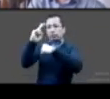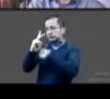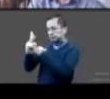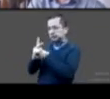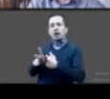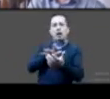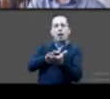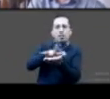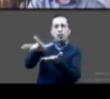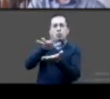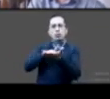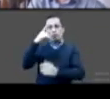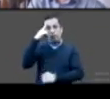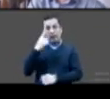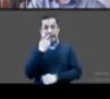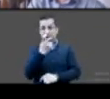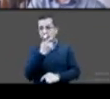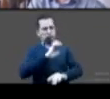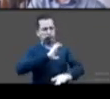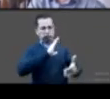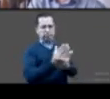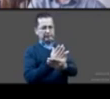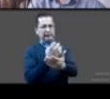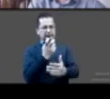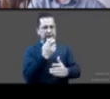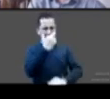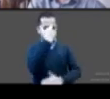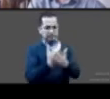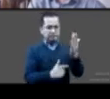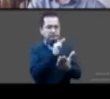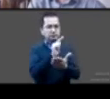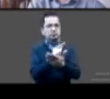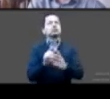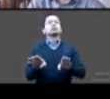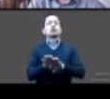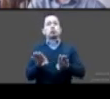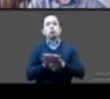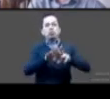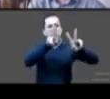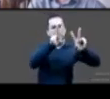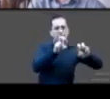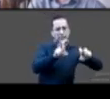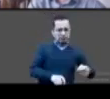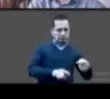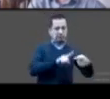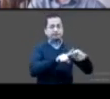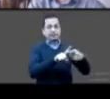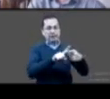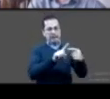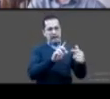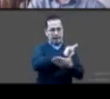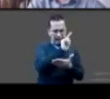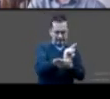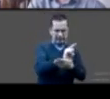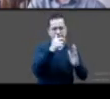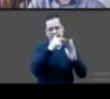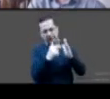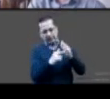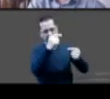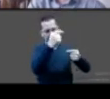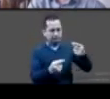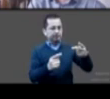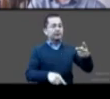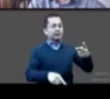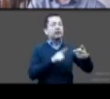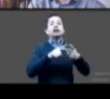de la creación de las capacidades, en la parte normativa, en la parte de cooperación internacional y también en el tema de